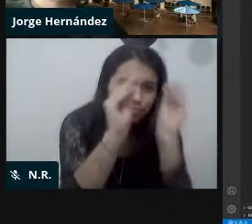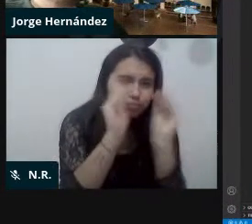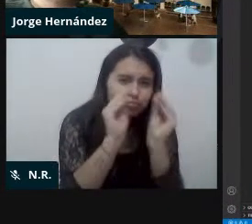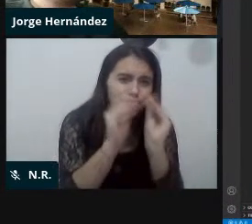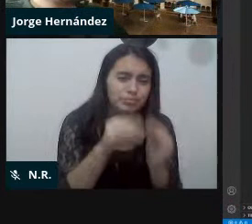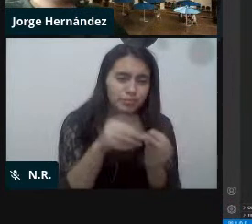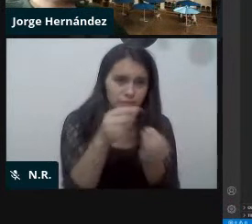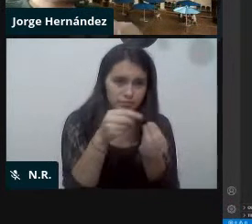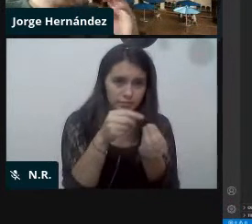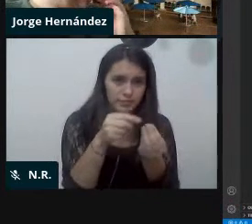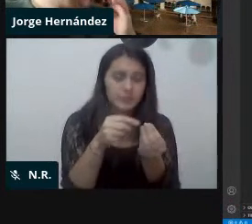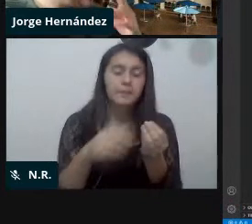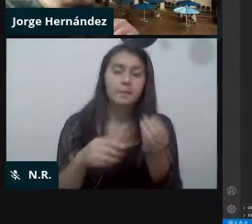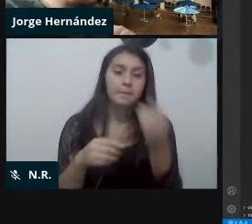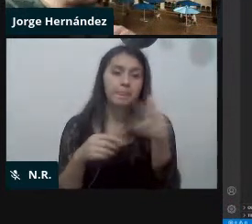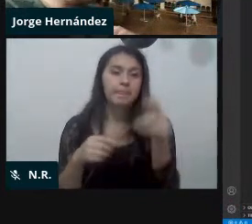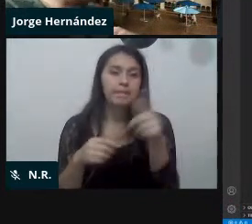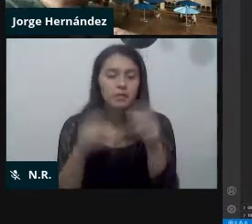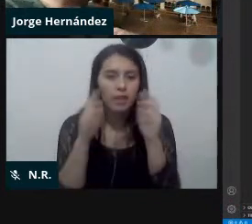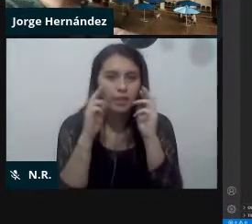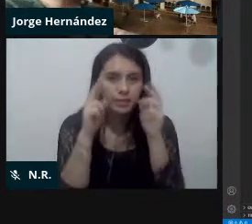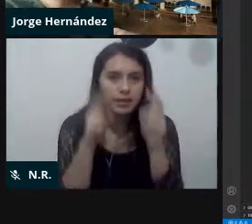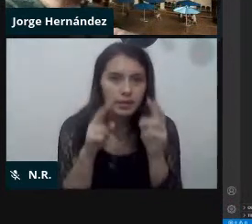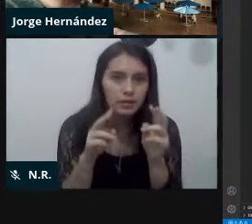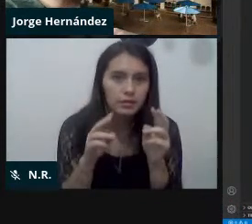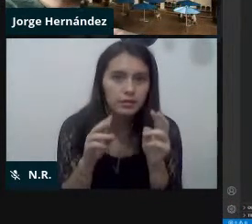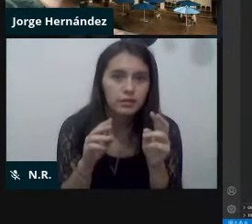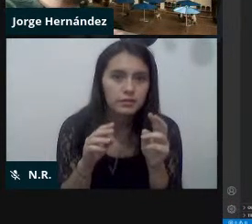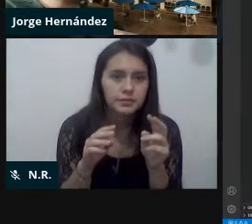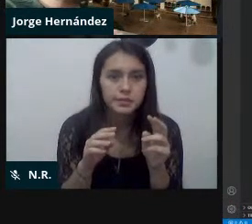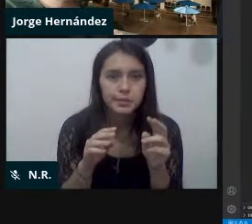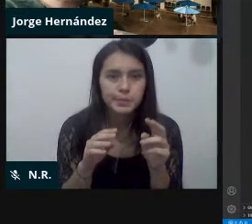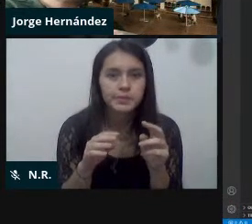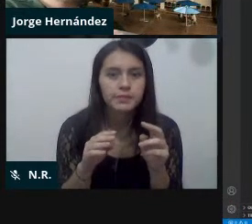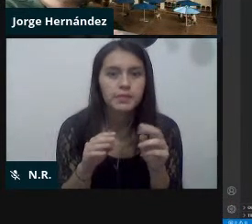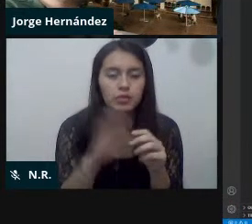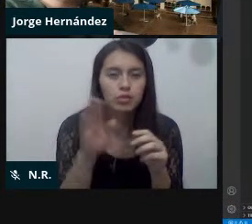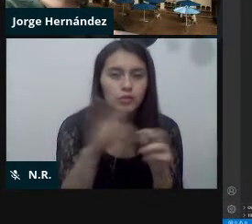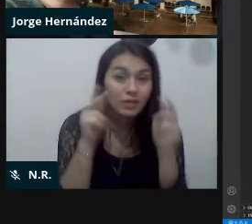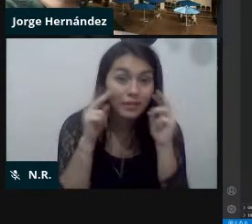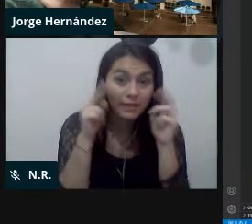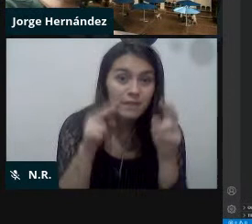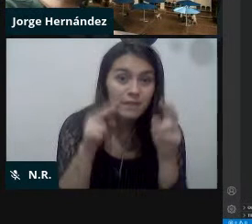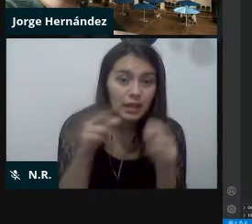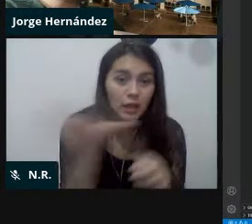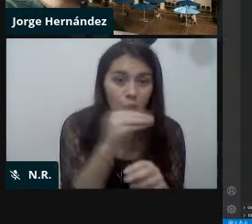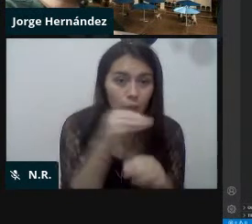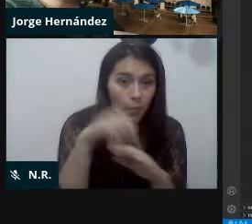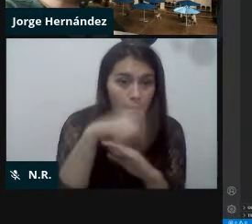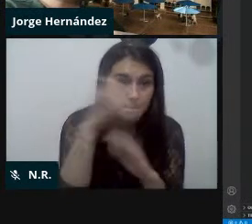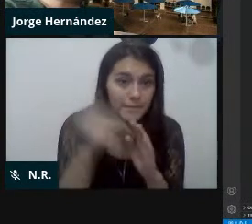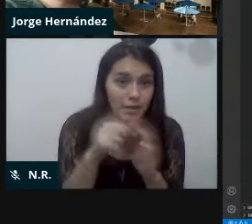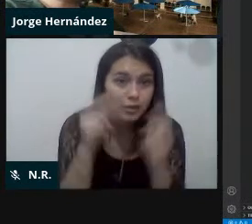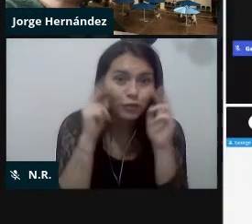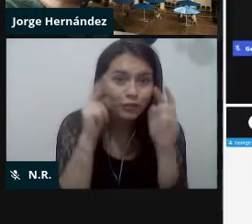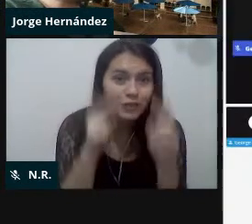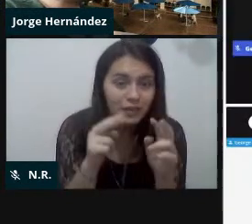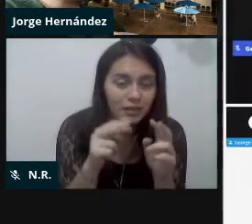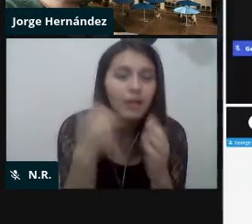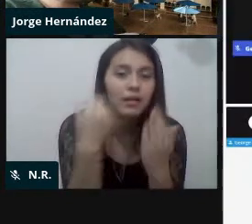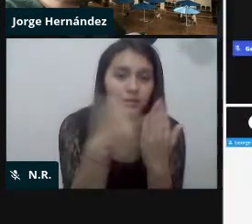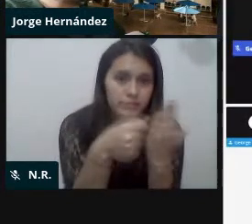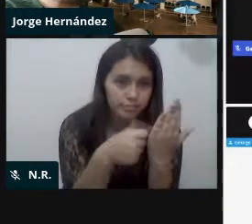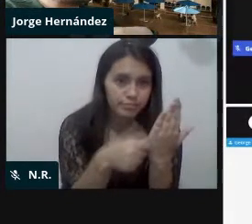Entonces, lo que ustedes pueden ver ahí en ese caso es cómo se